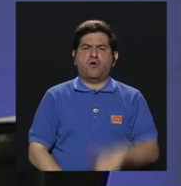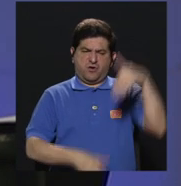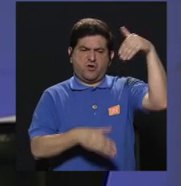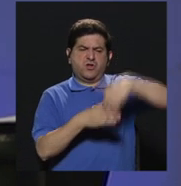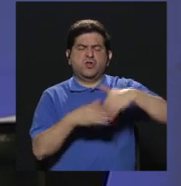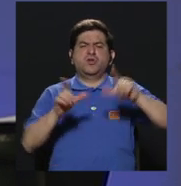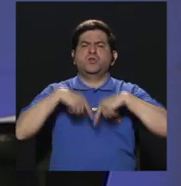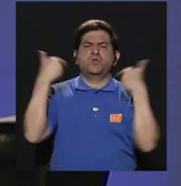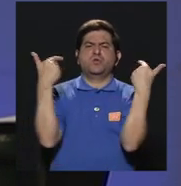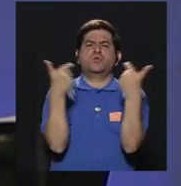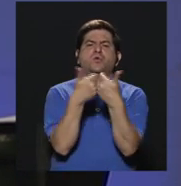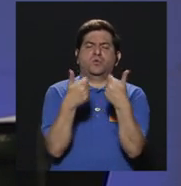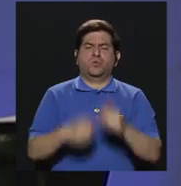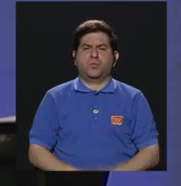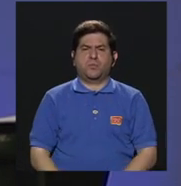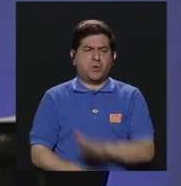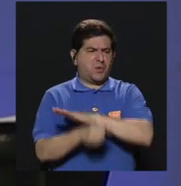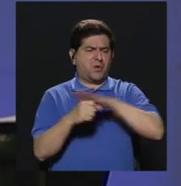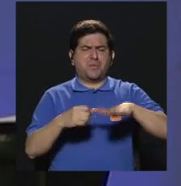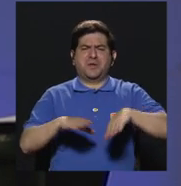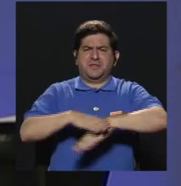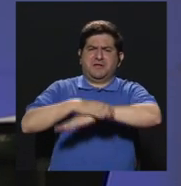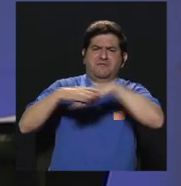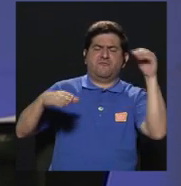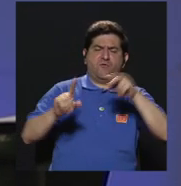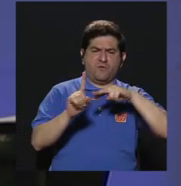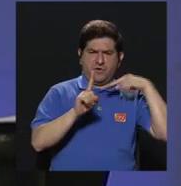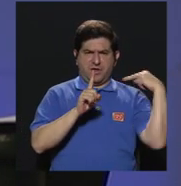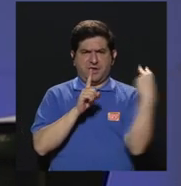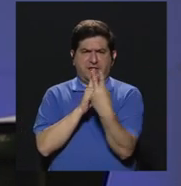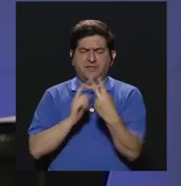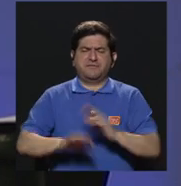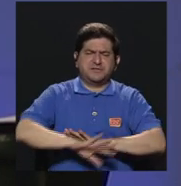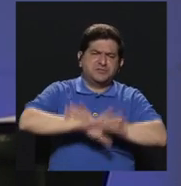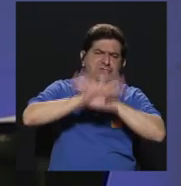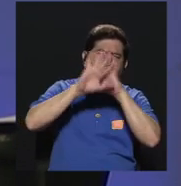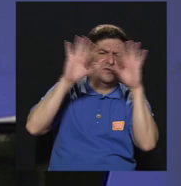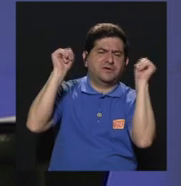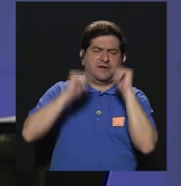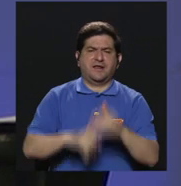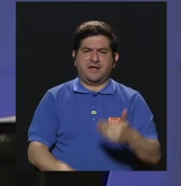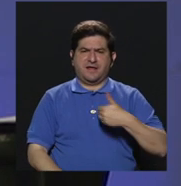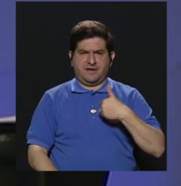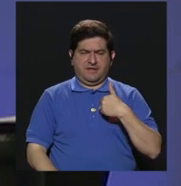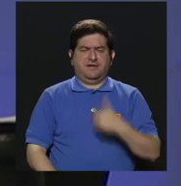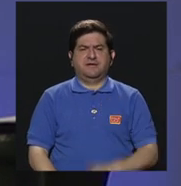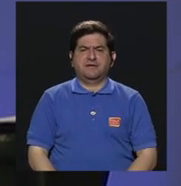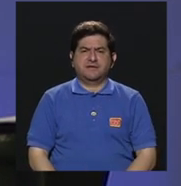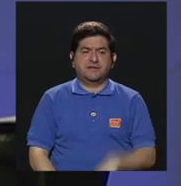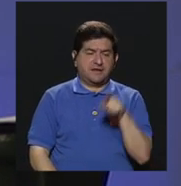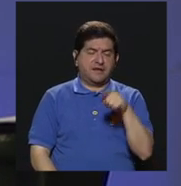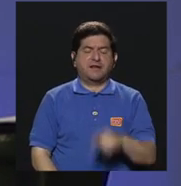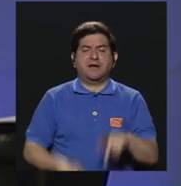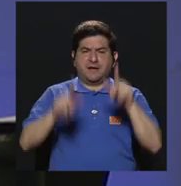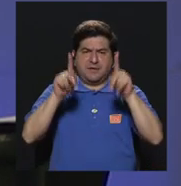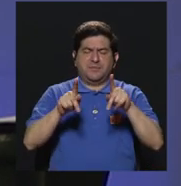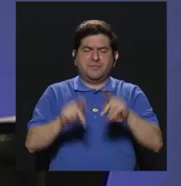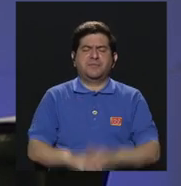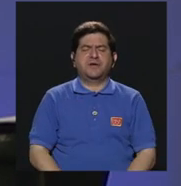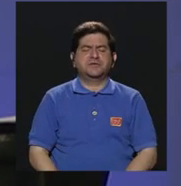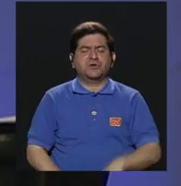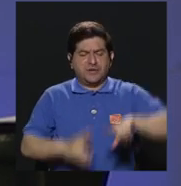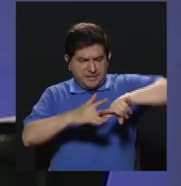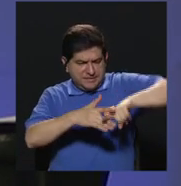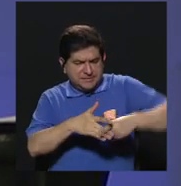de grupos totalmente ajenos de la visión lúcida y esclarecedora de los grandes pensadores que